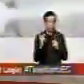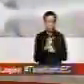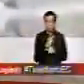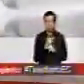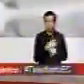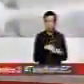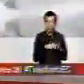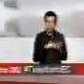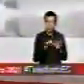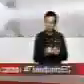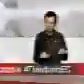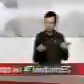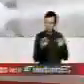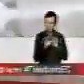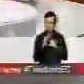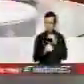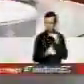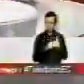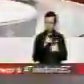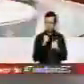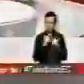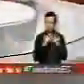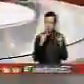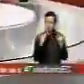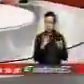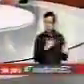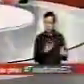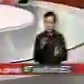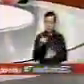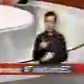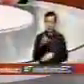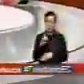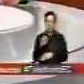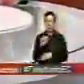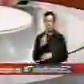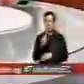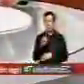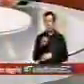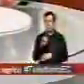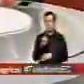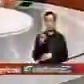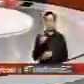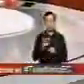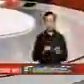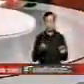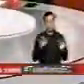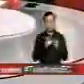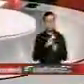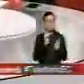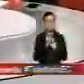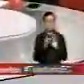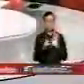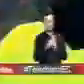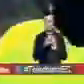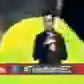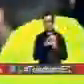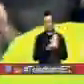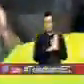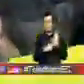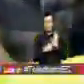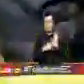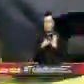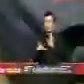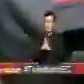son garantías básicas del debido proceso. Incluso para el analista David García, se necesitaría reformar la